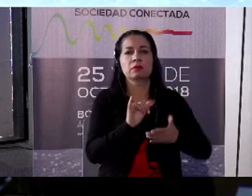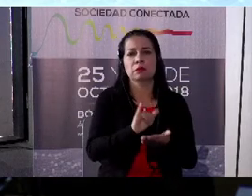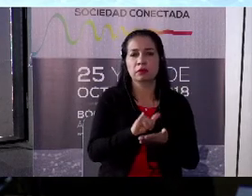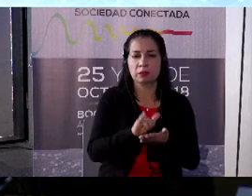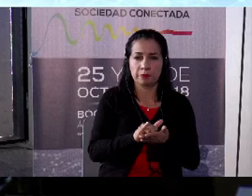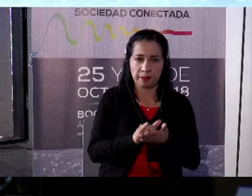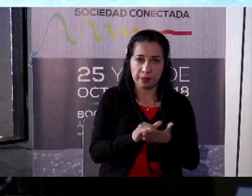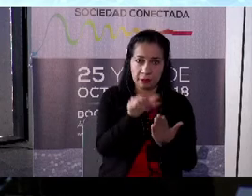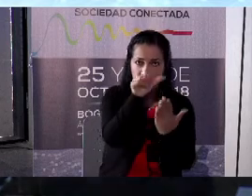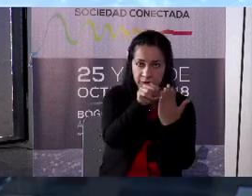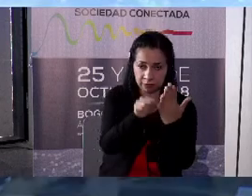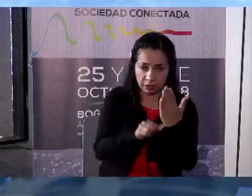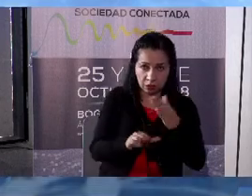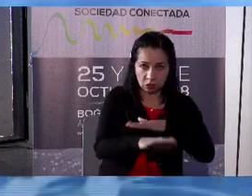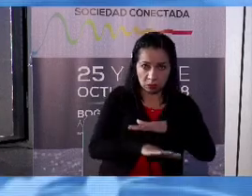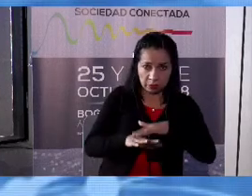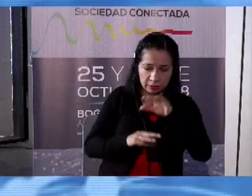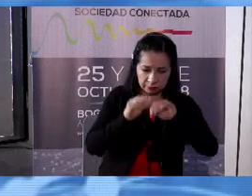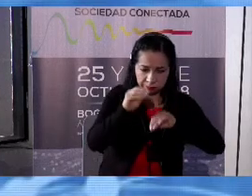esa base de